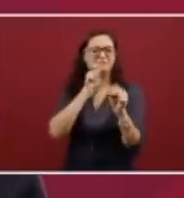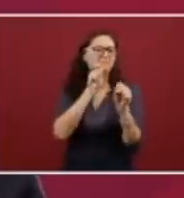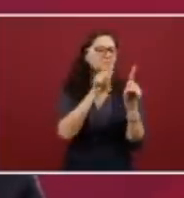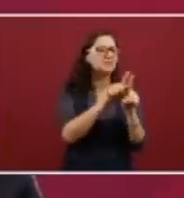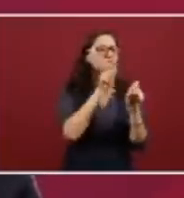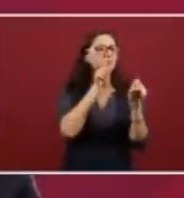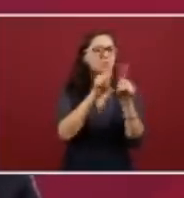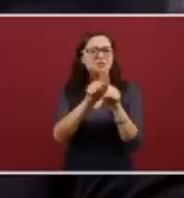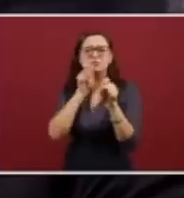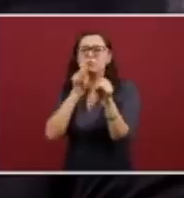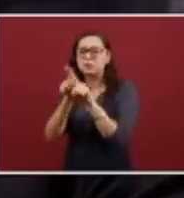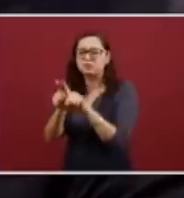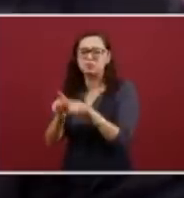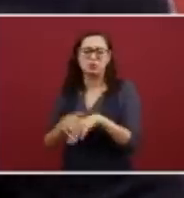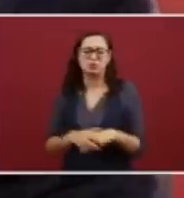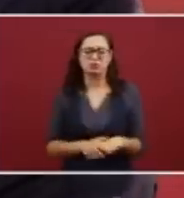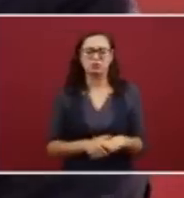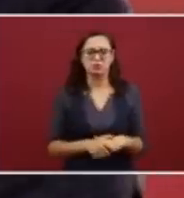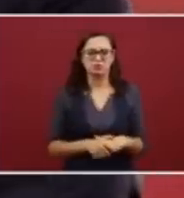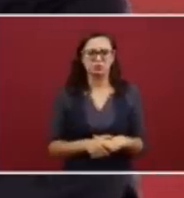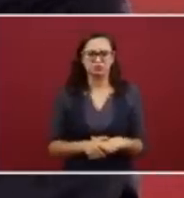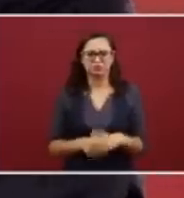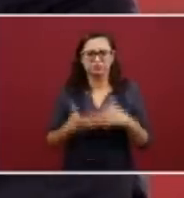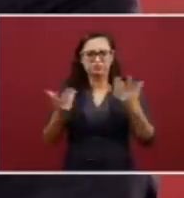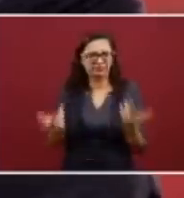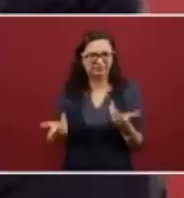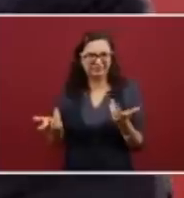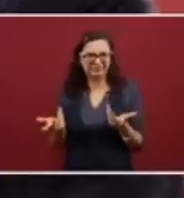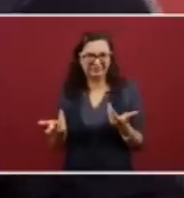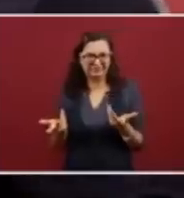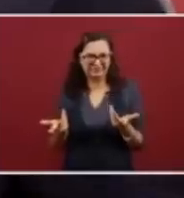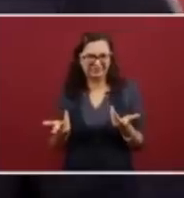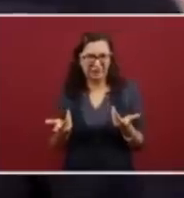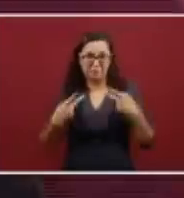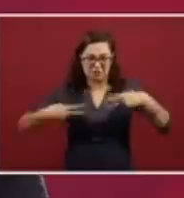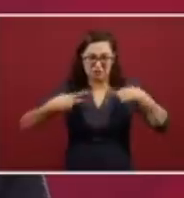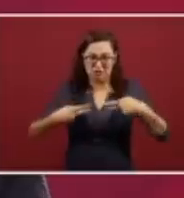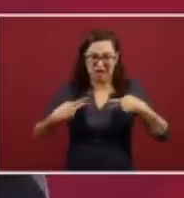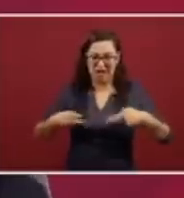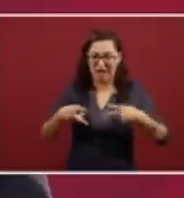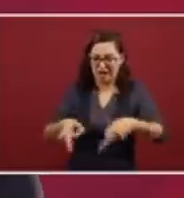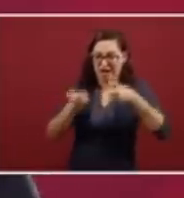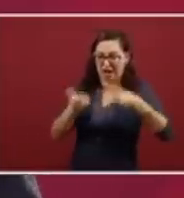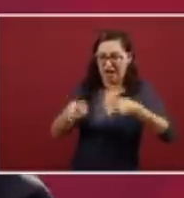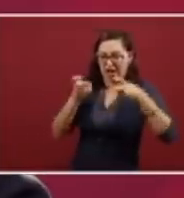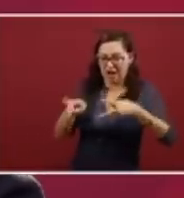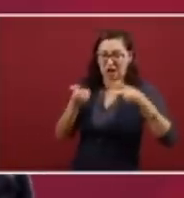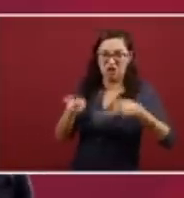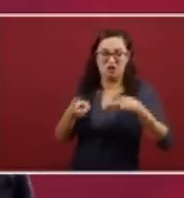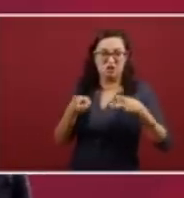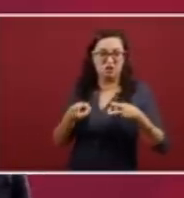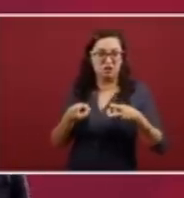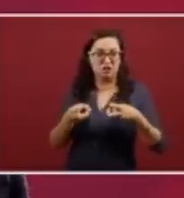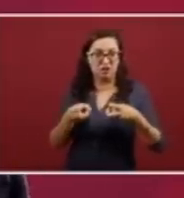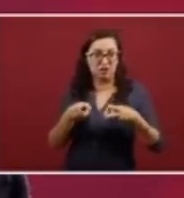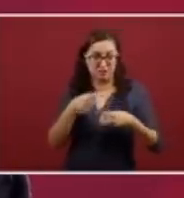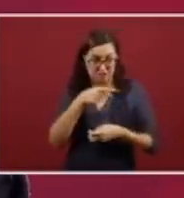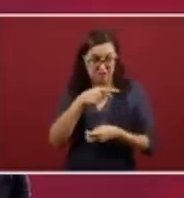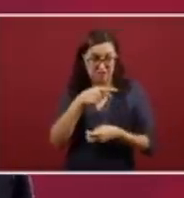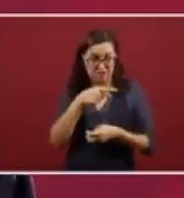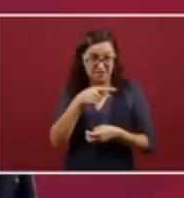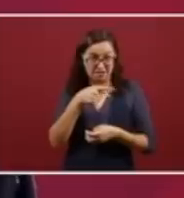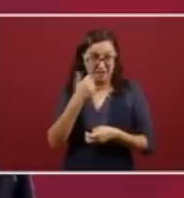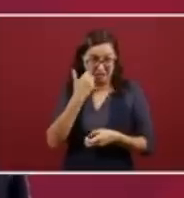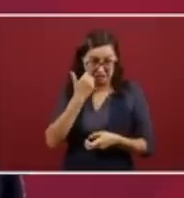mismo ya que querían los que se dedicaban a algo así con que diéramos marcha atrás y